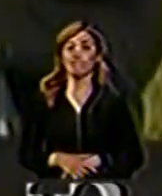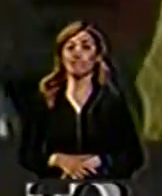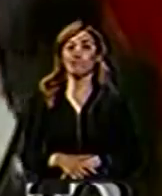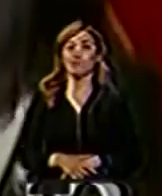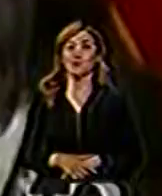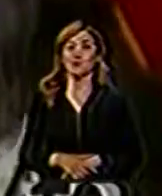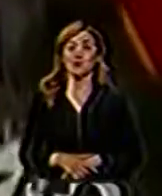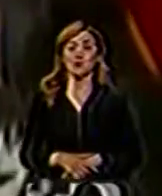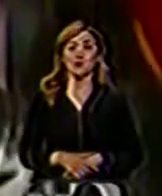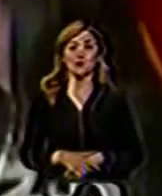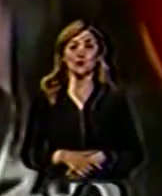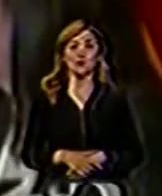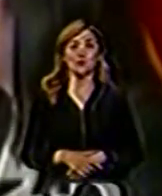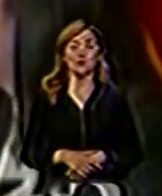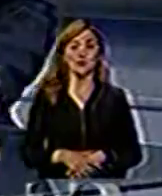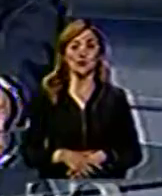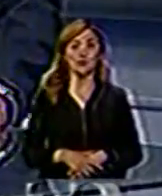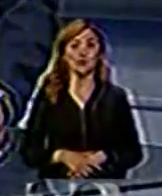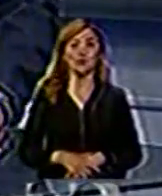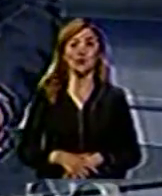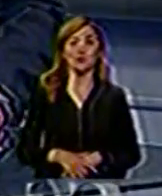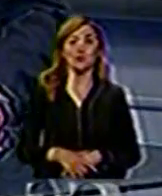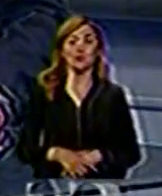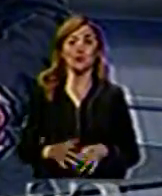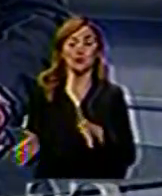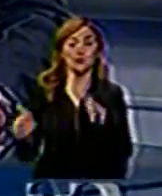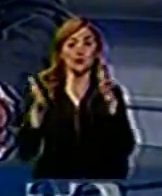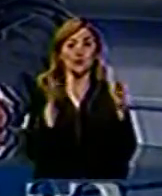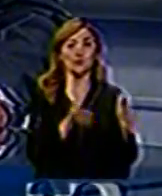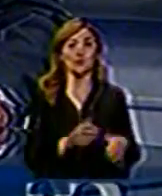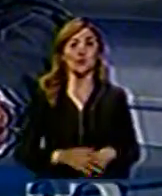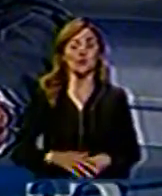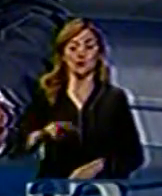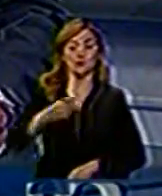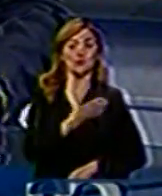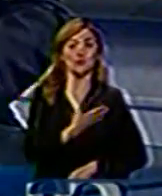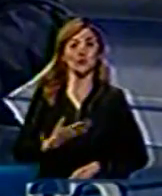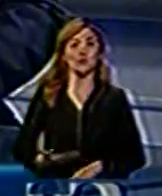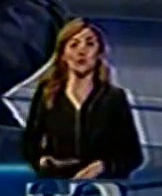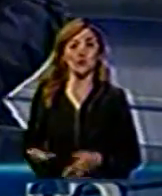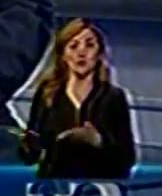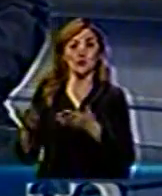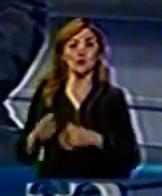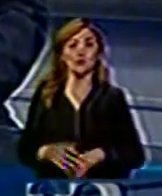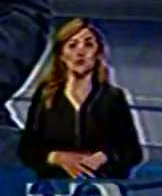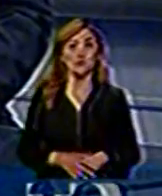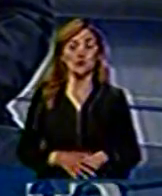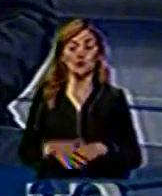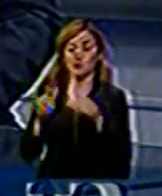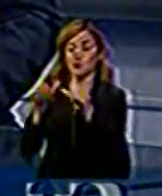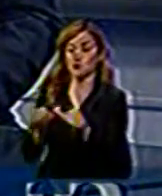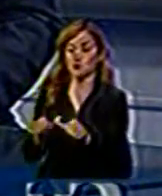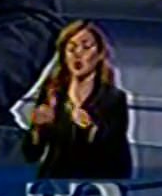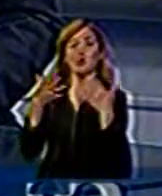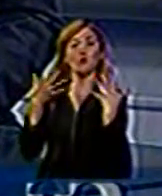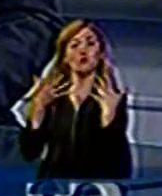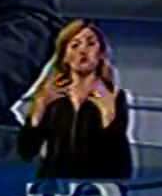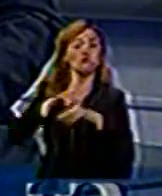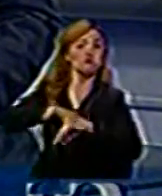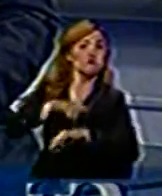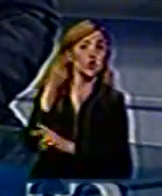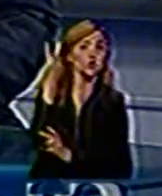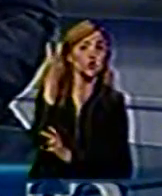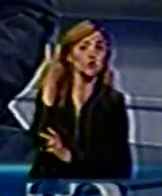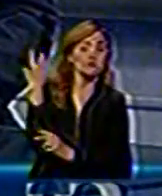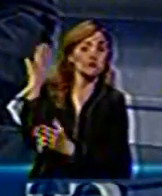Vicuña. Dayana Monroy, 24 horas. Mientras tanto, la vicepresidenta Alejandra Vicuña permaneció en Guayaquil hasta el mediodía y